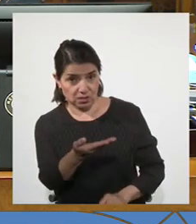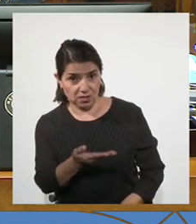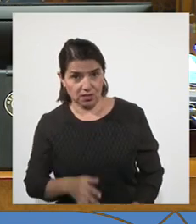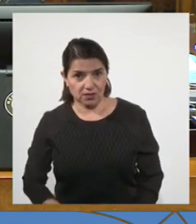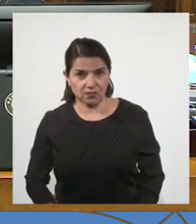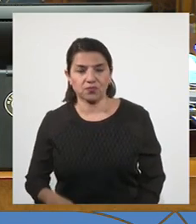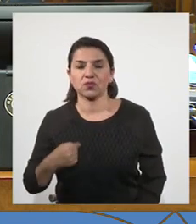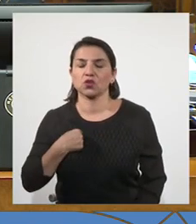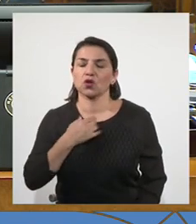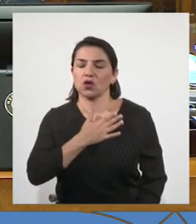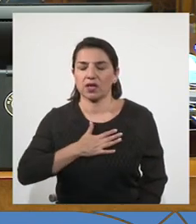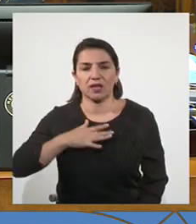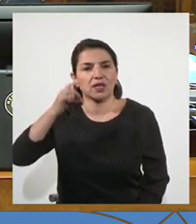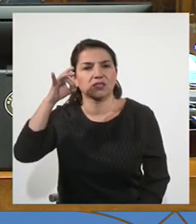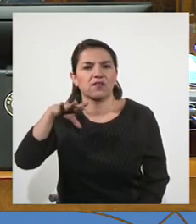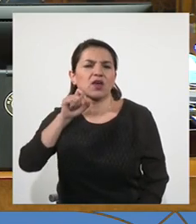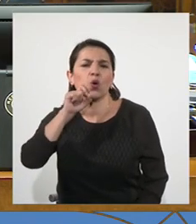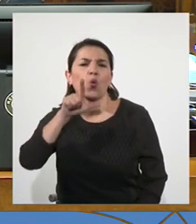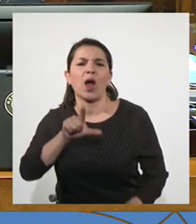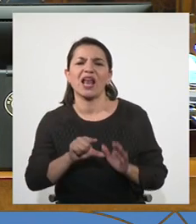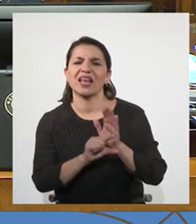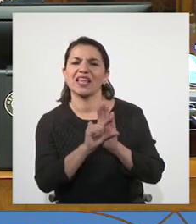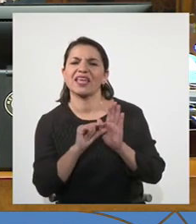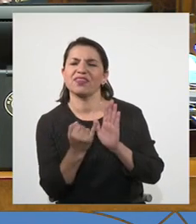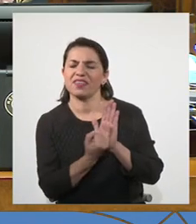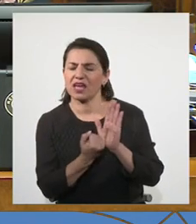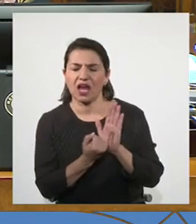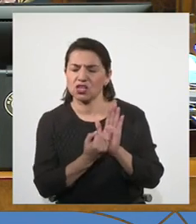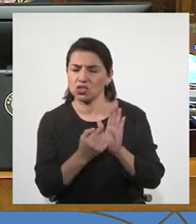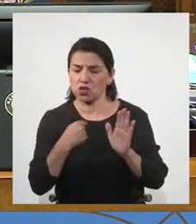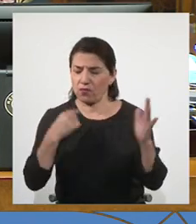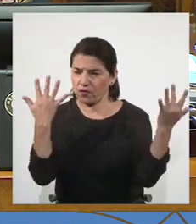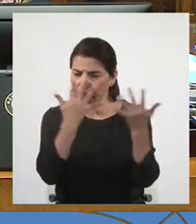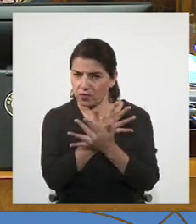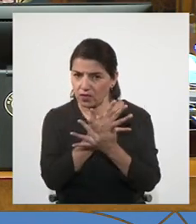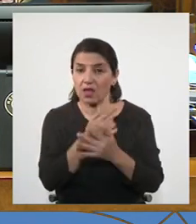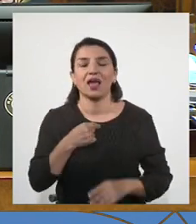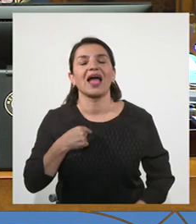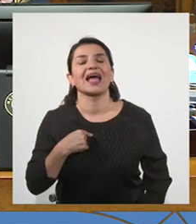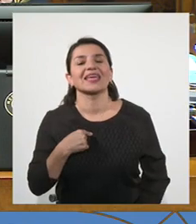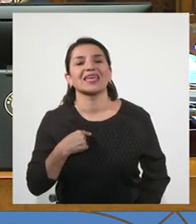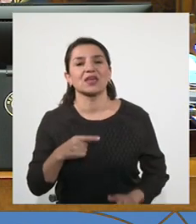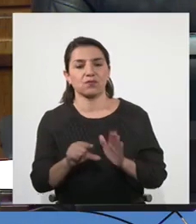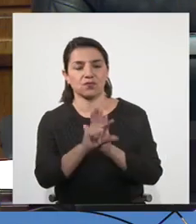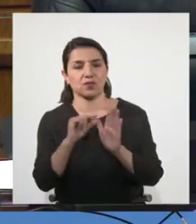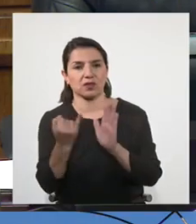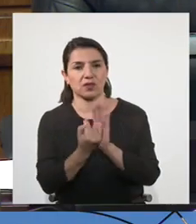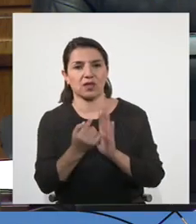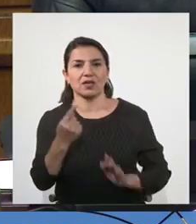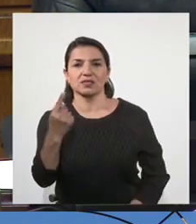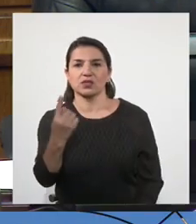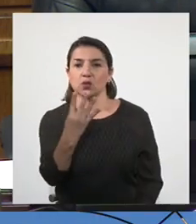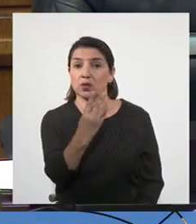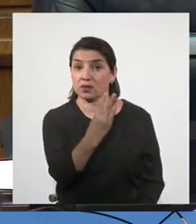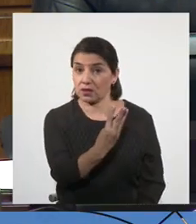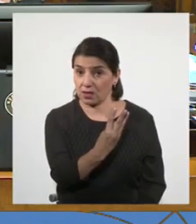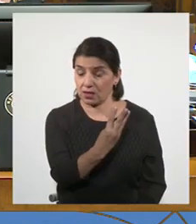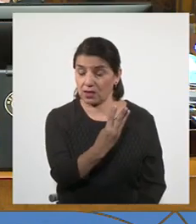Que yo quería saber cuál es la indicación, porque son varias y me perdí ya. No, cuál aquí es. Estamos votando la 143, que sí. Es la